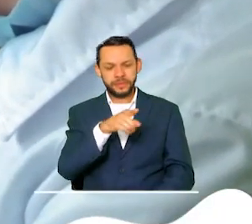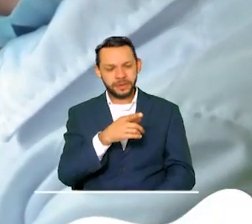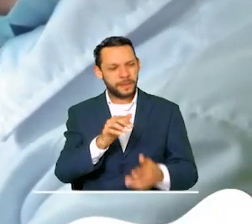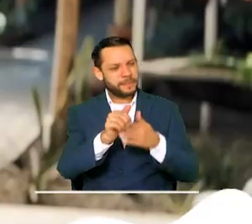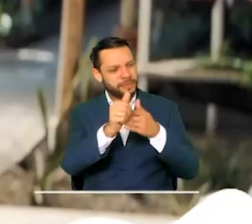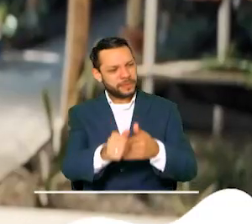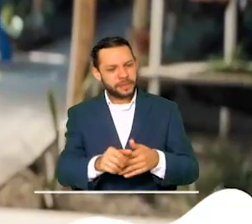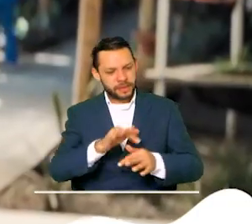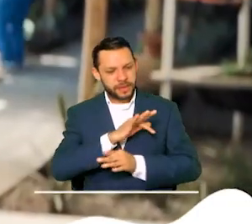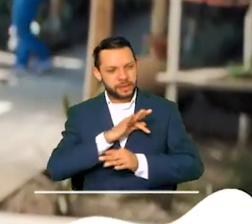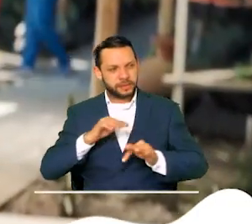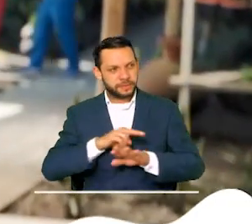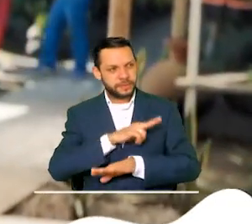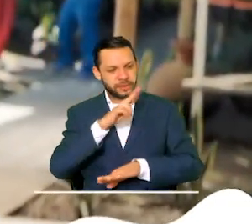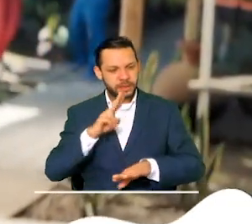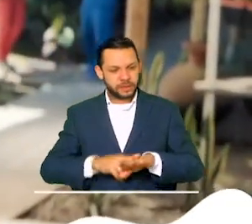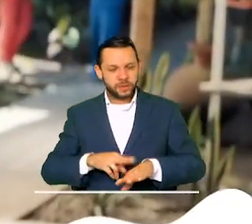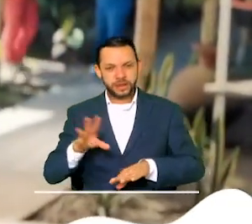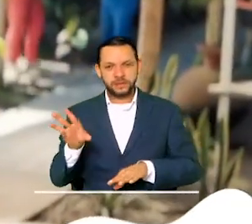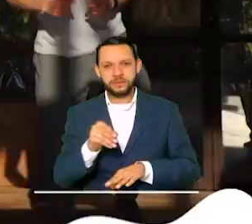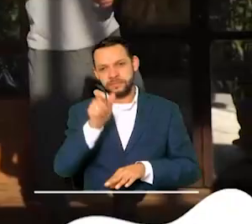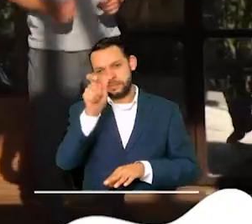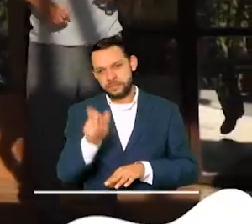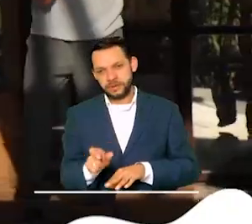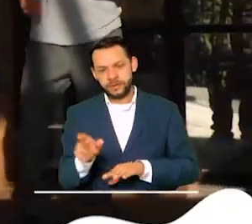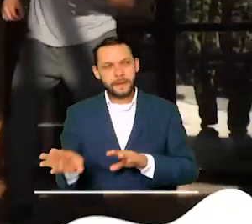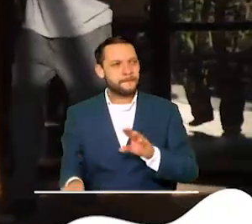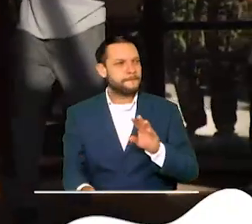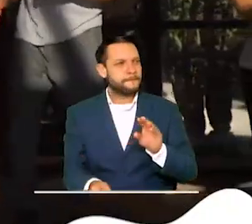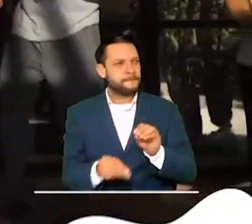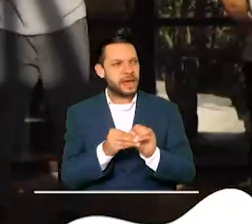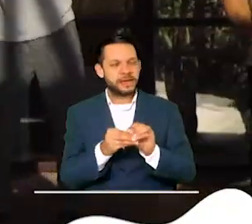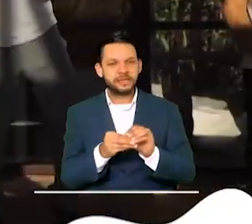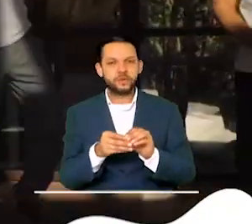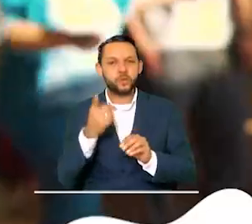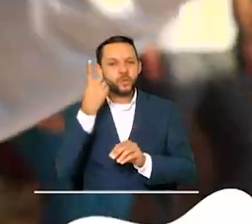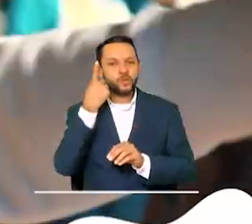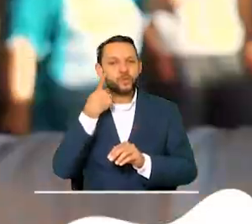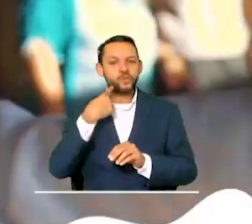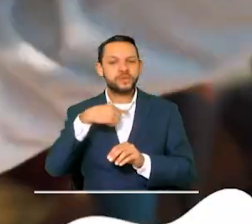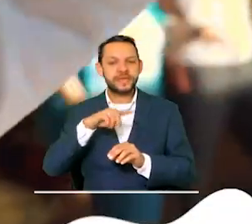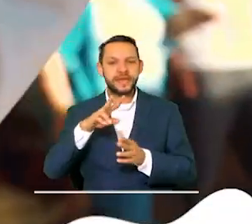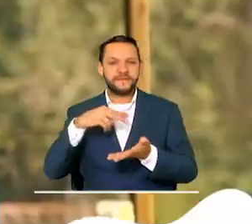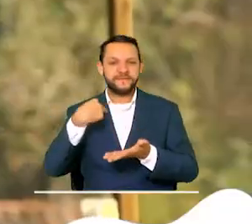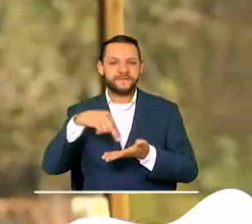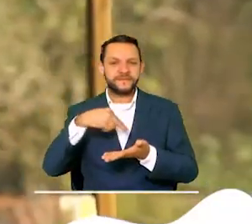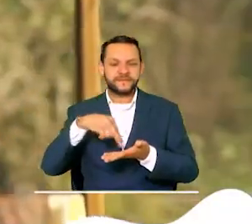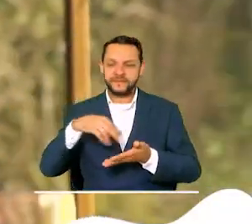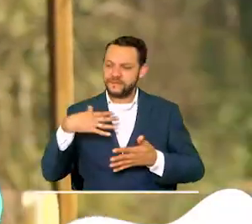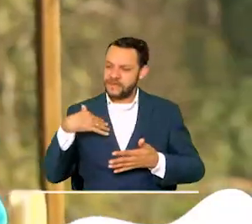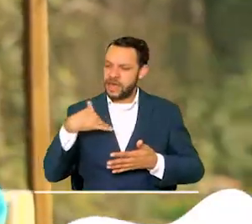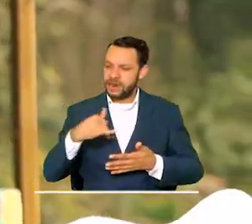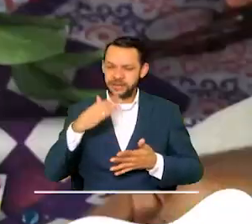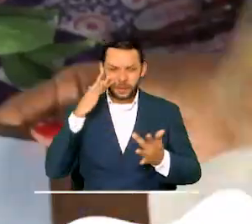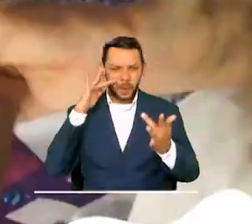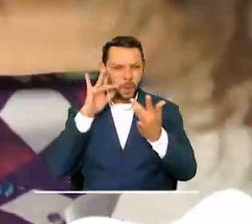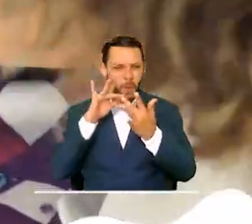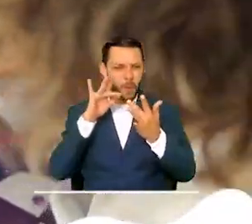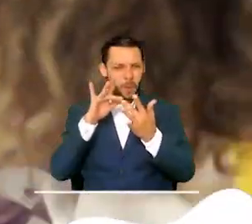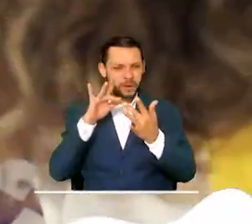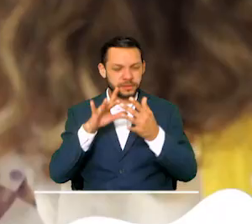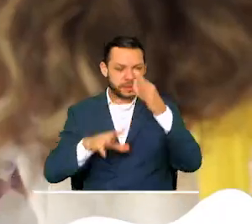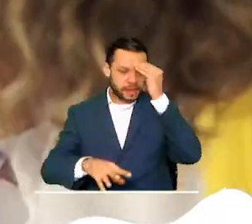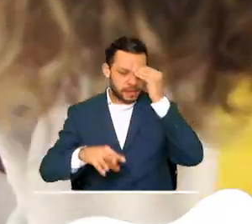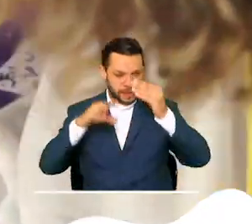tratamiento natural para cada caso clínico. Además, vive el día para tu alma, una jornada de conexión y